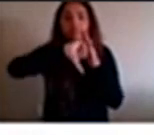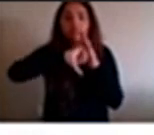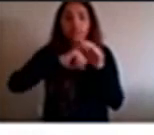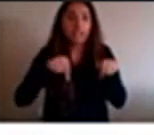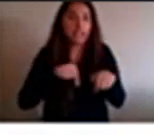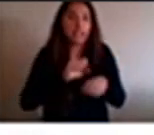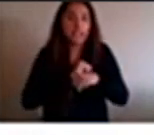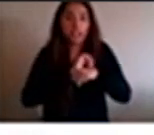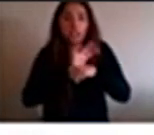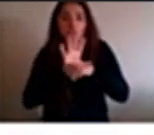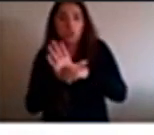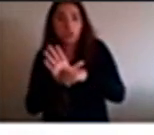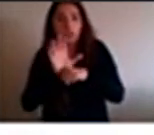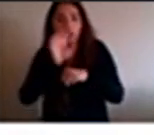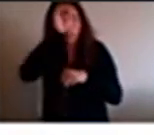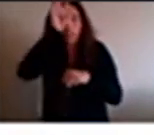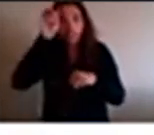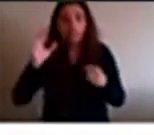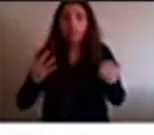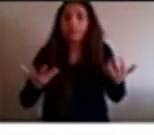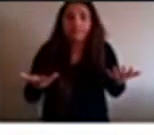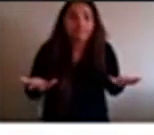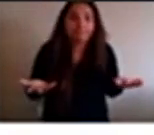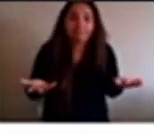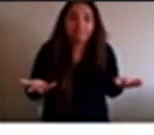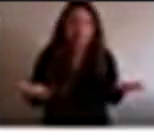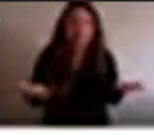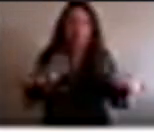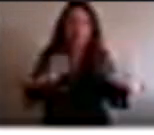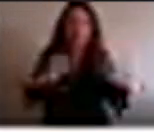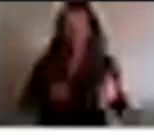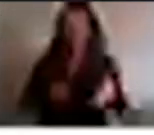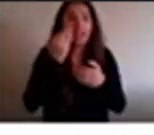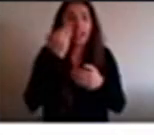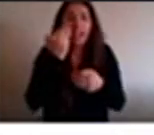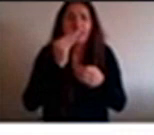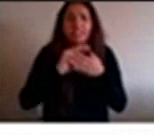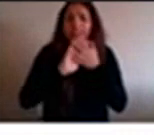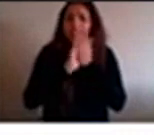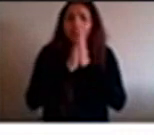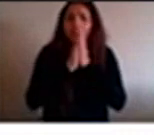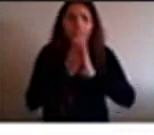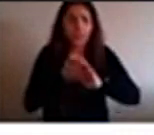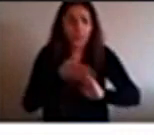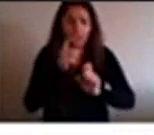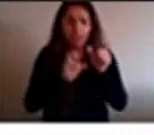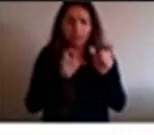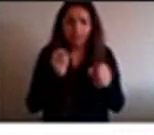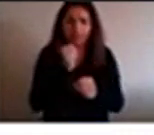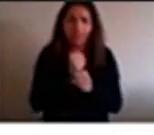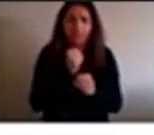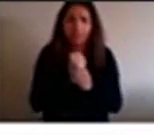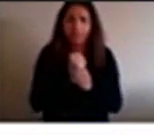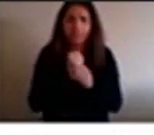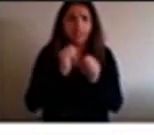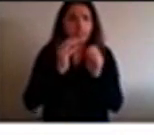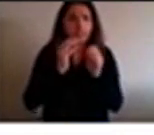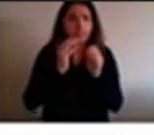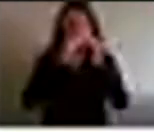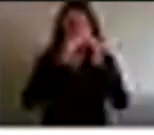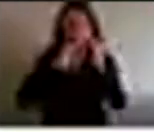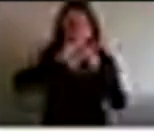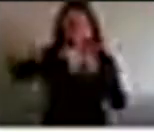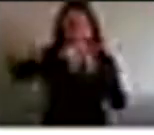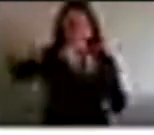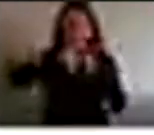permitido que pues casi que la totalidad de trabajadores en Colombia hayamos llegado durante un buen tiempo al teletrabajo o al trabajo en